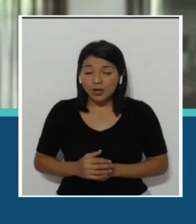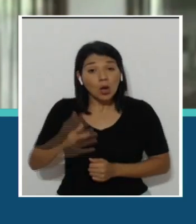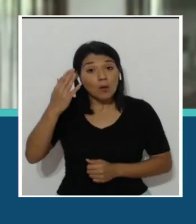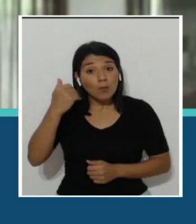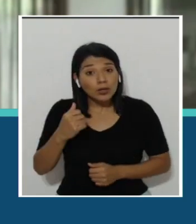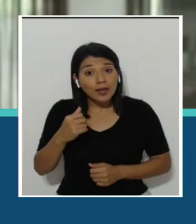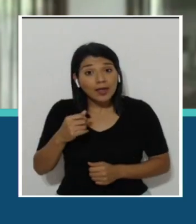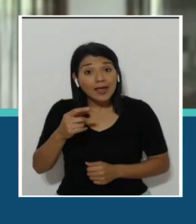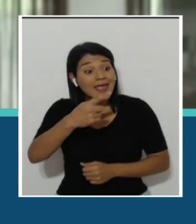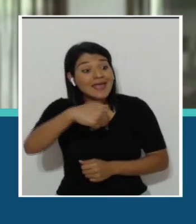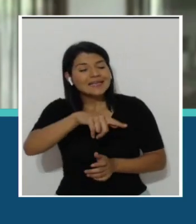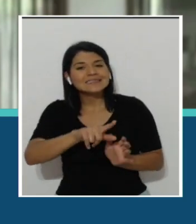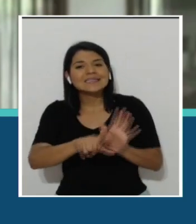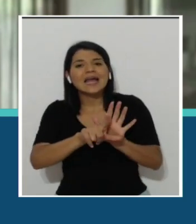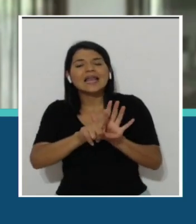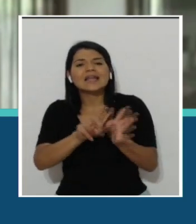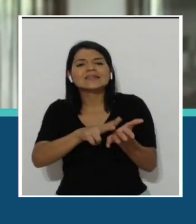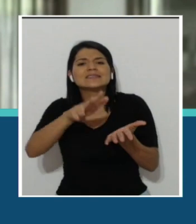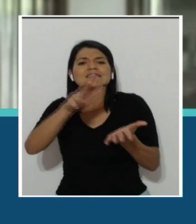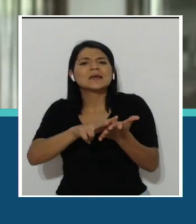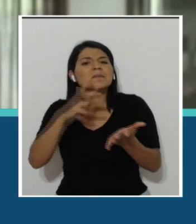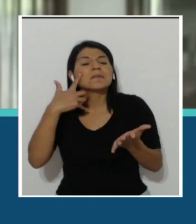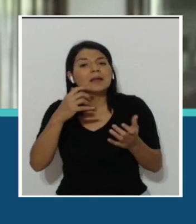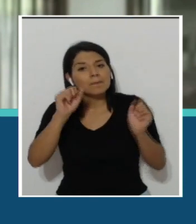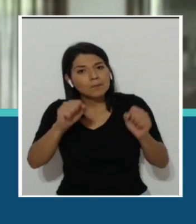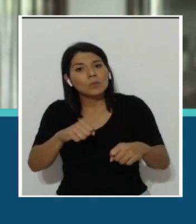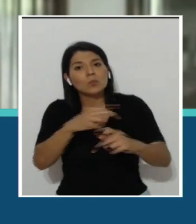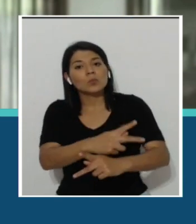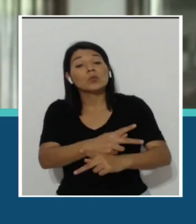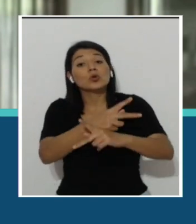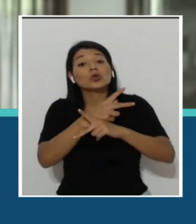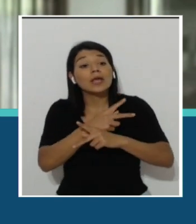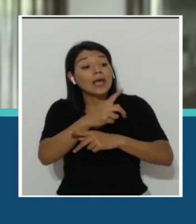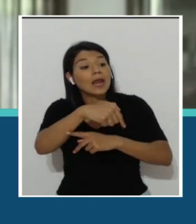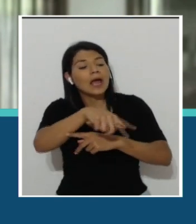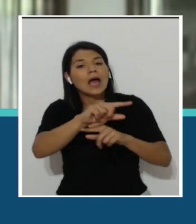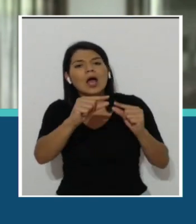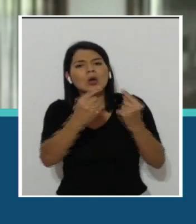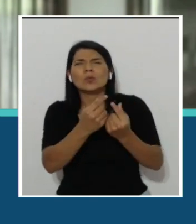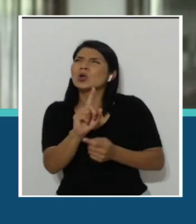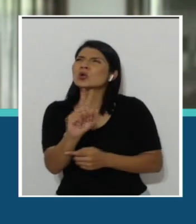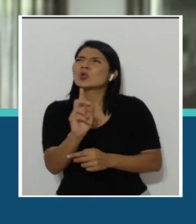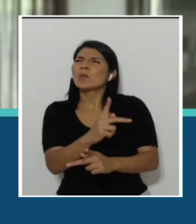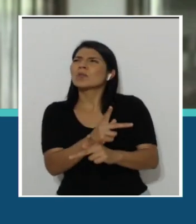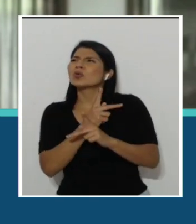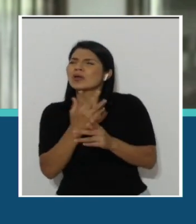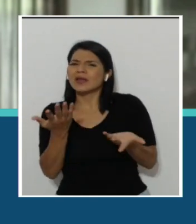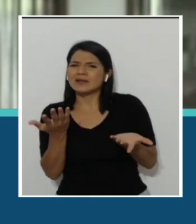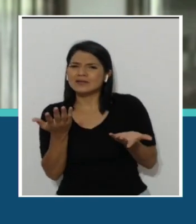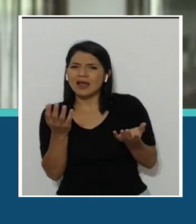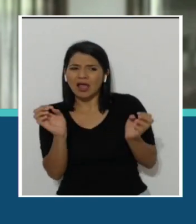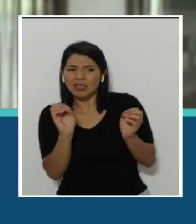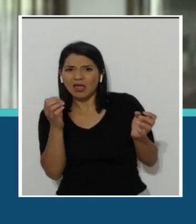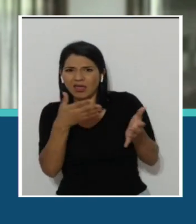pasaron para proteger a grupos, no para proteger, es que nadie los estaba atacando,